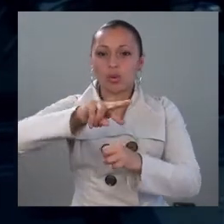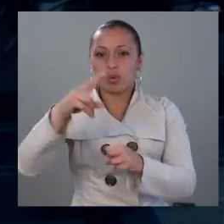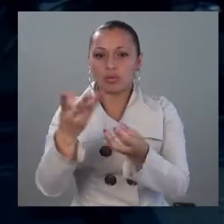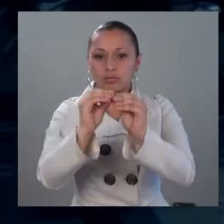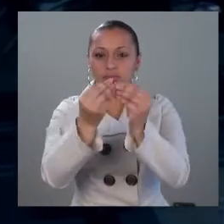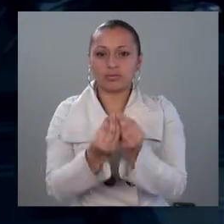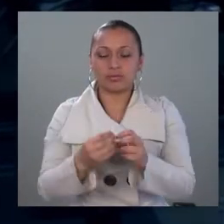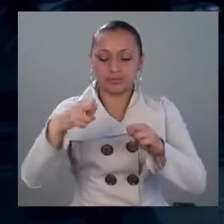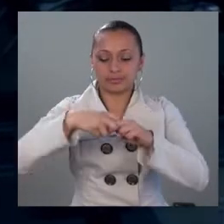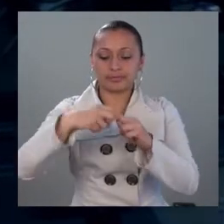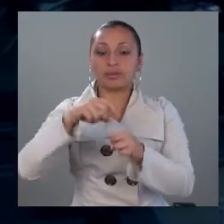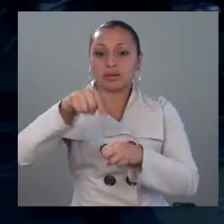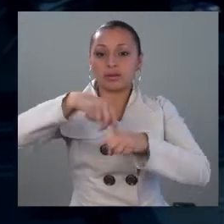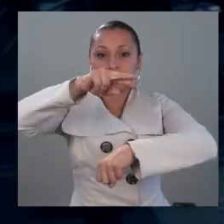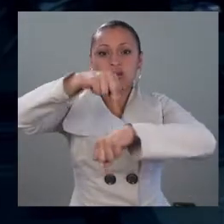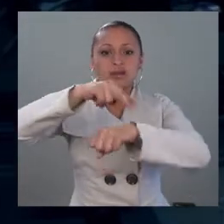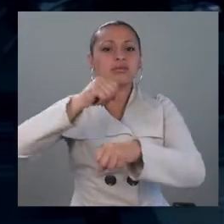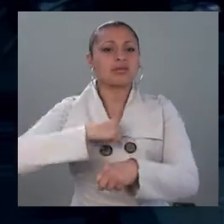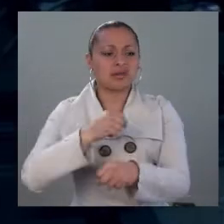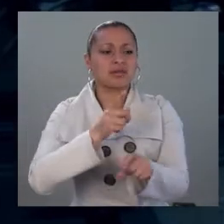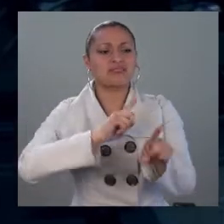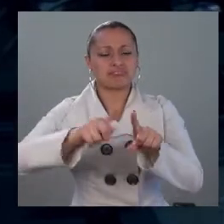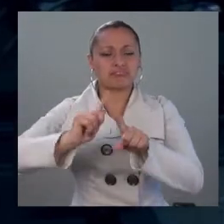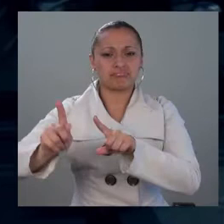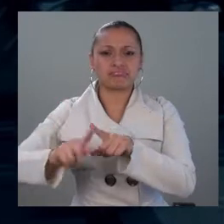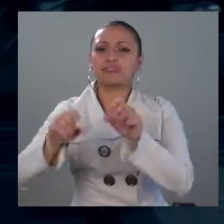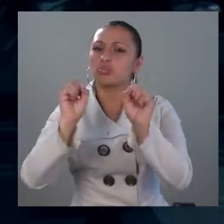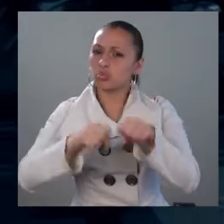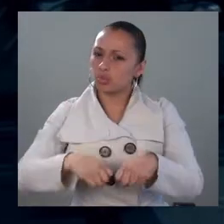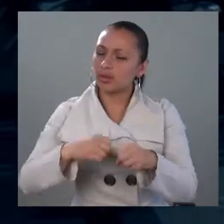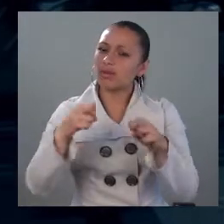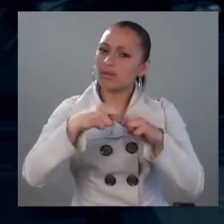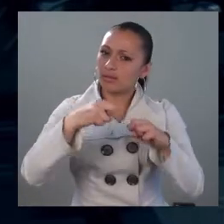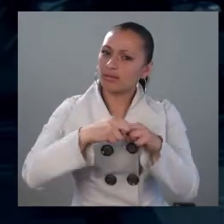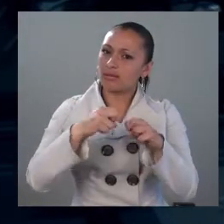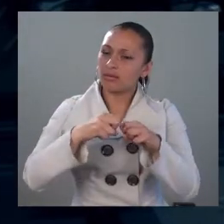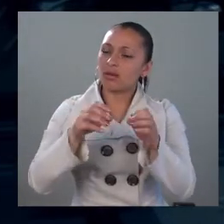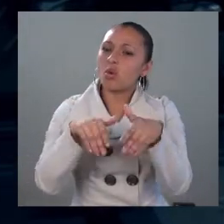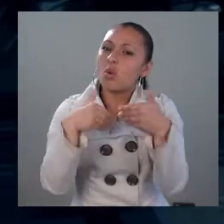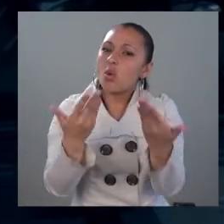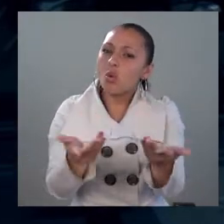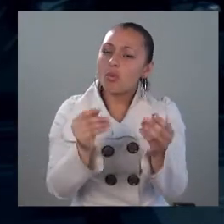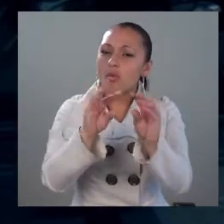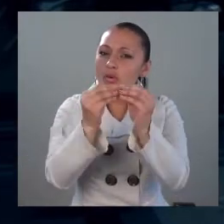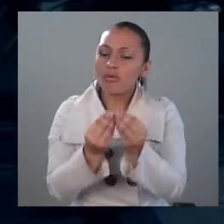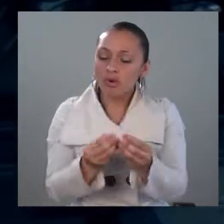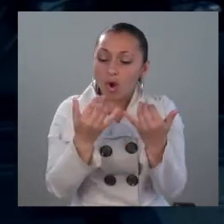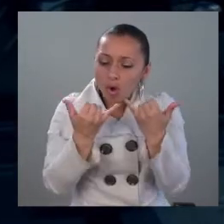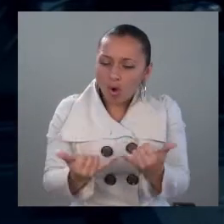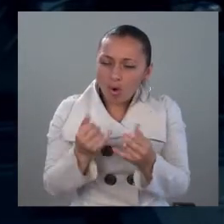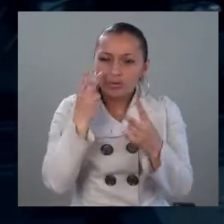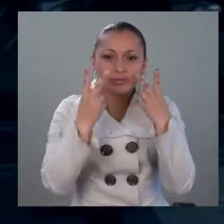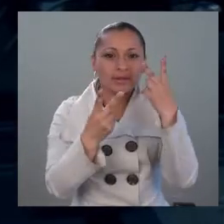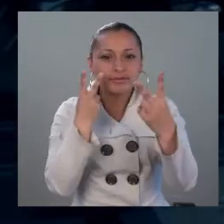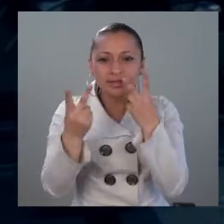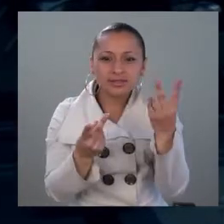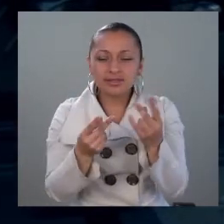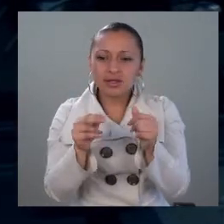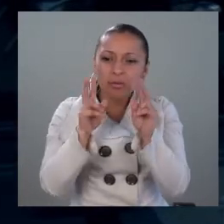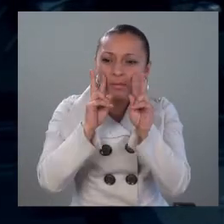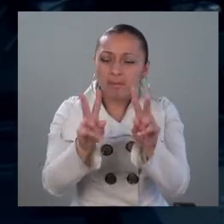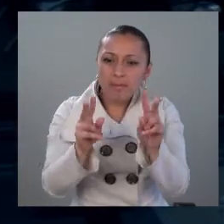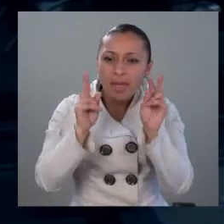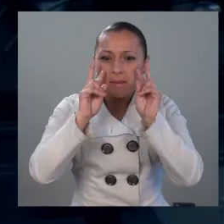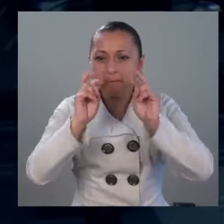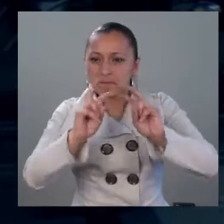Aquí en Nariño tiene muchos recursos energéticos. Entonces, hoy es una visita